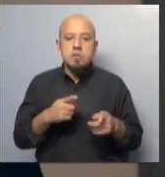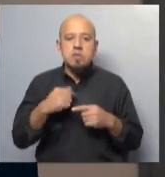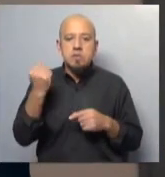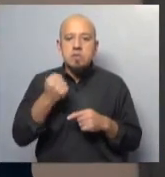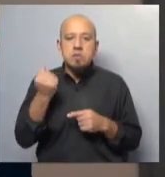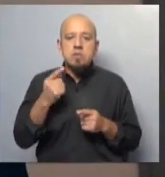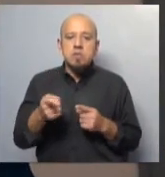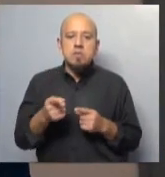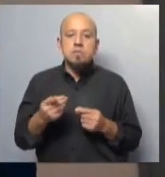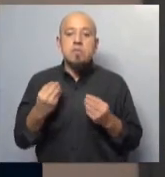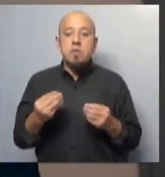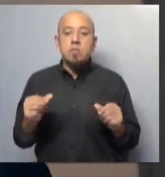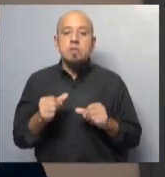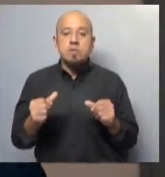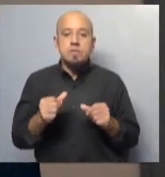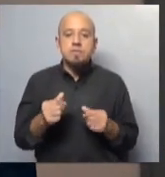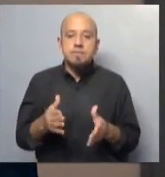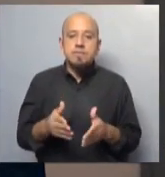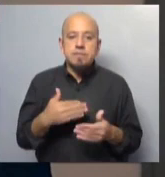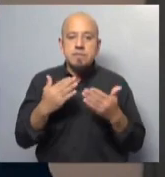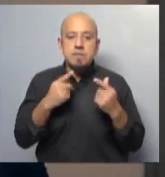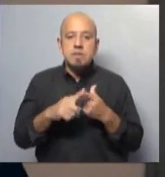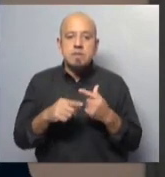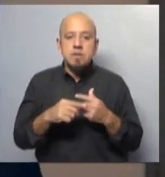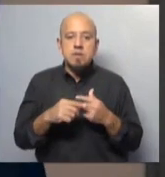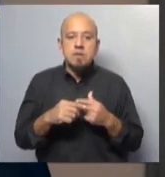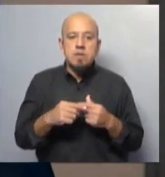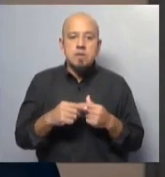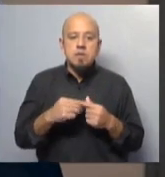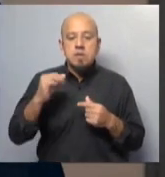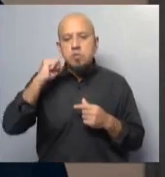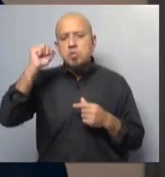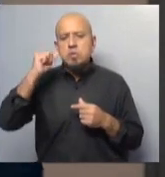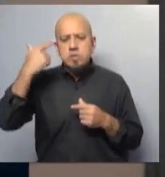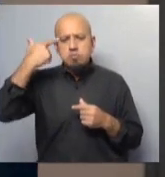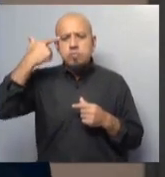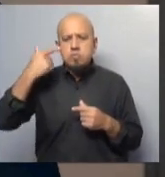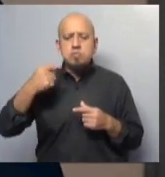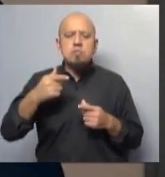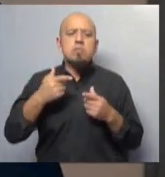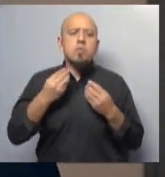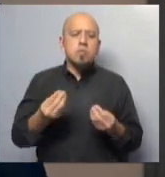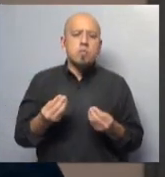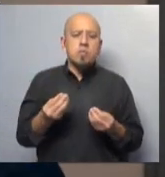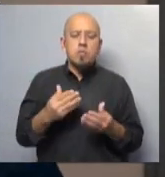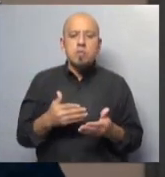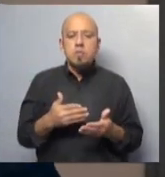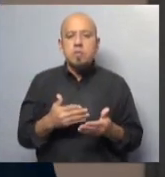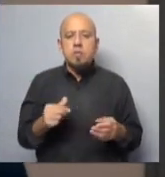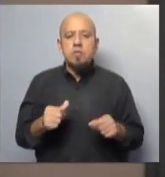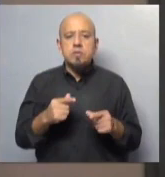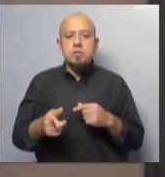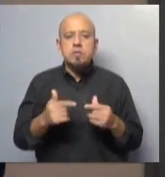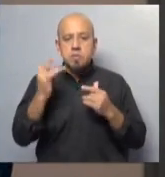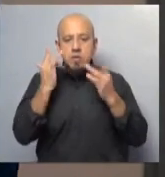eso, era, bueno, ¿cómo descifrar, hablar de la muerte, de la necrofilia, del suicidio, en una sala y llevarlo a un